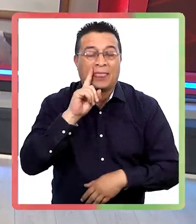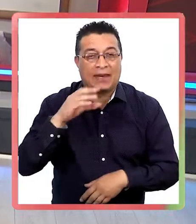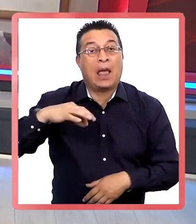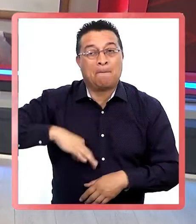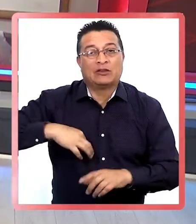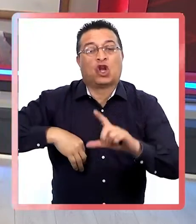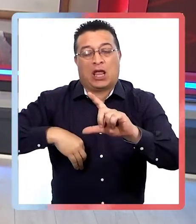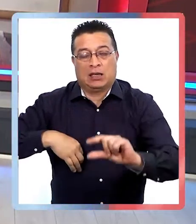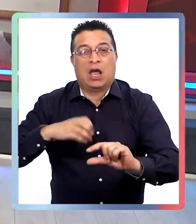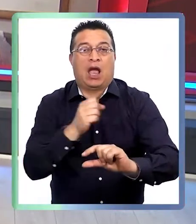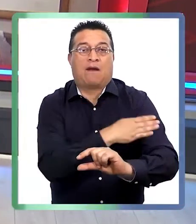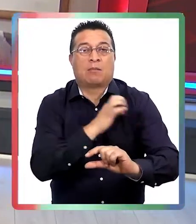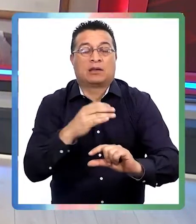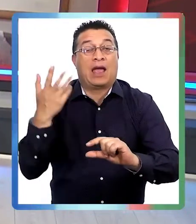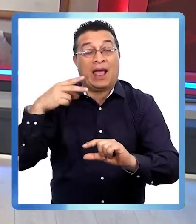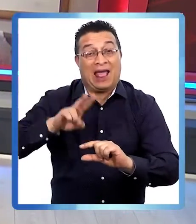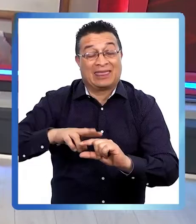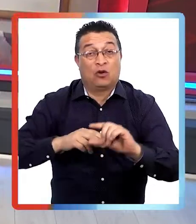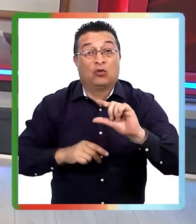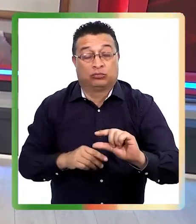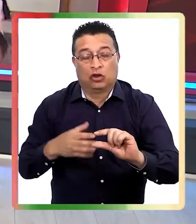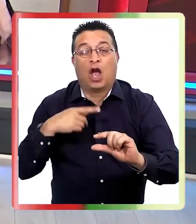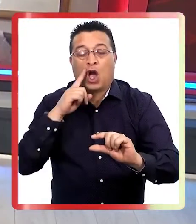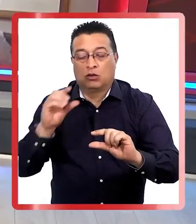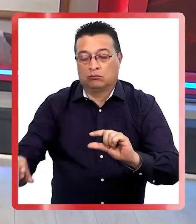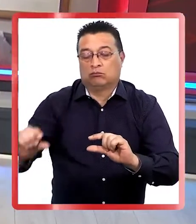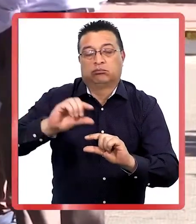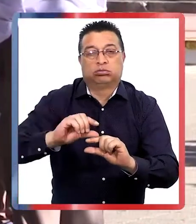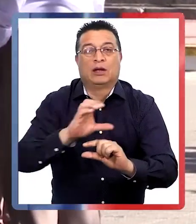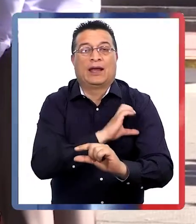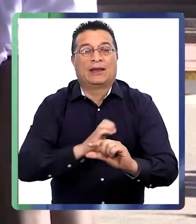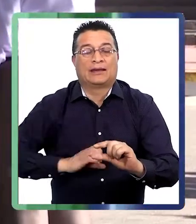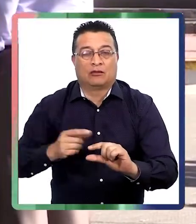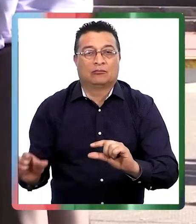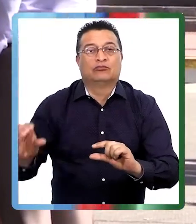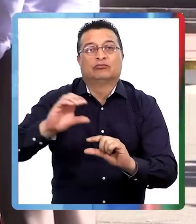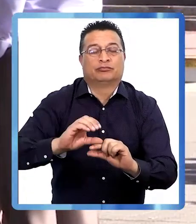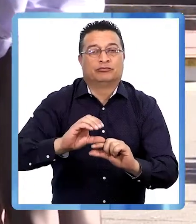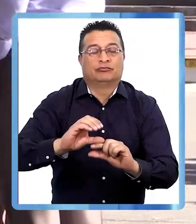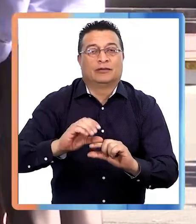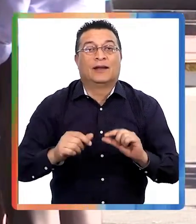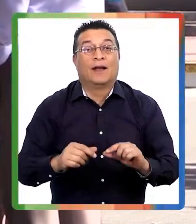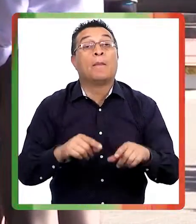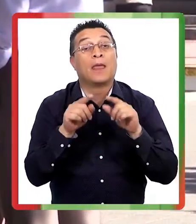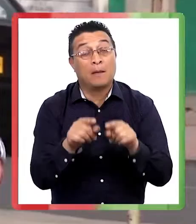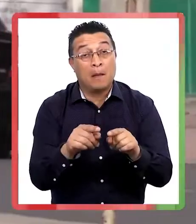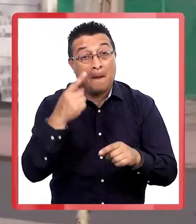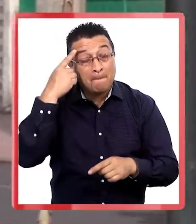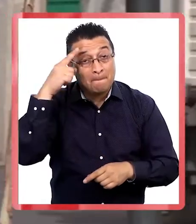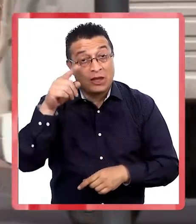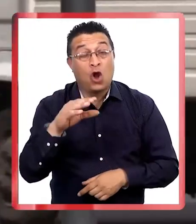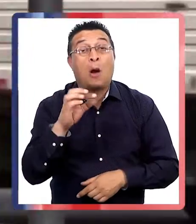sí tenían una pensión baja de la AFP o del antiguo sistema y tenían un complemento del Estado a través del aporte previsional solidario. Pero